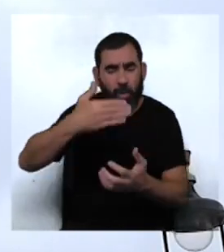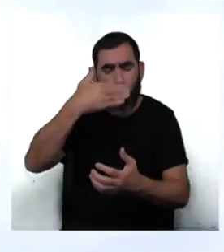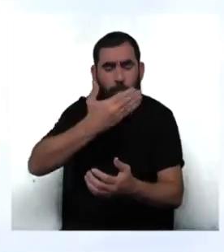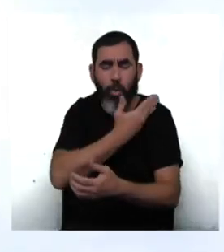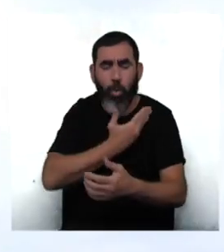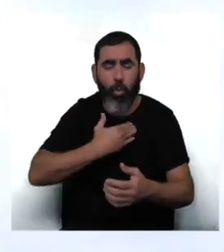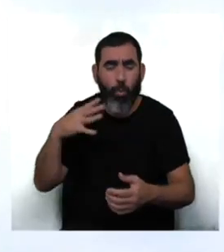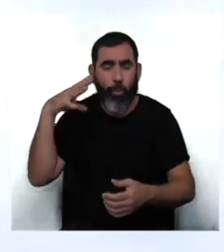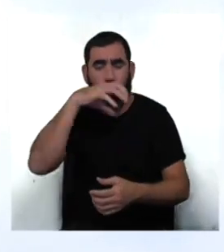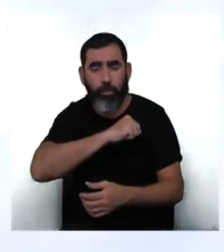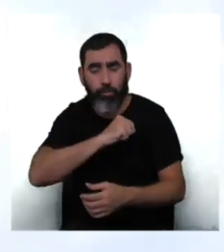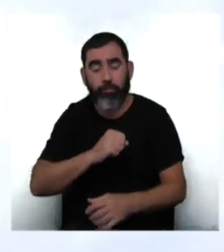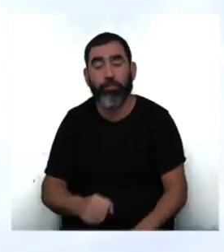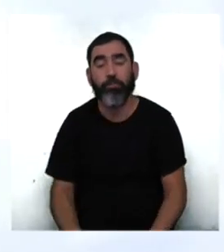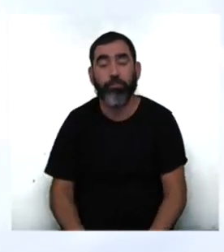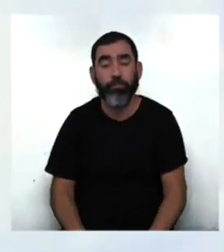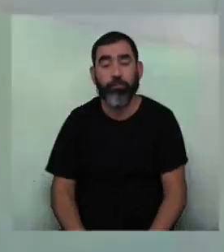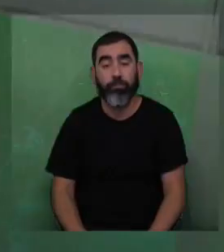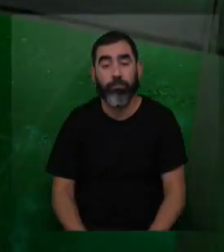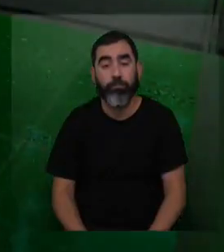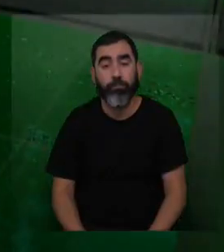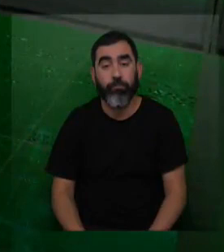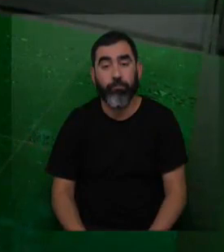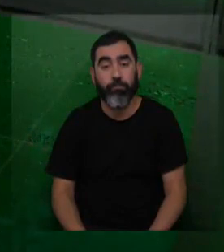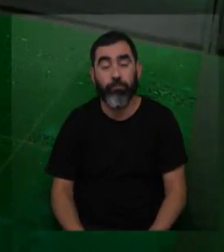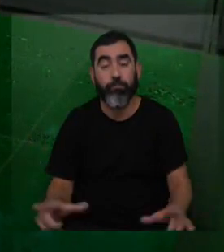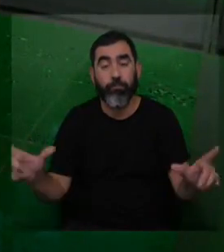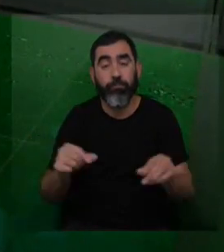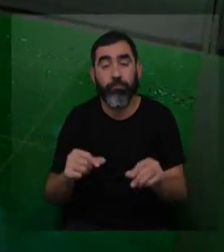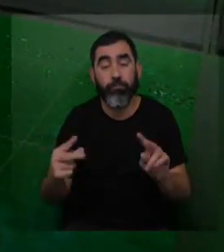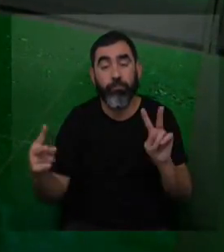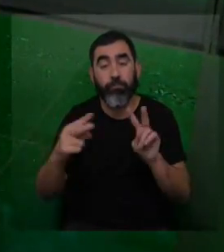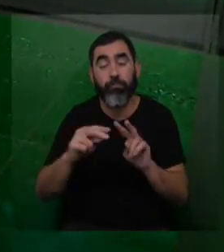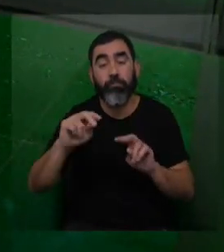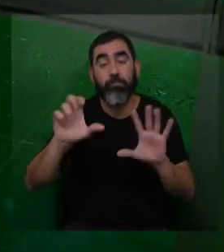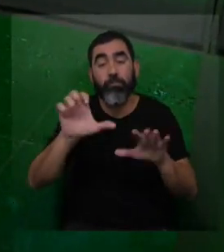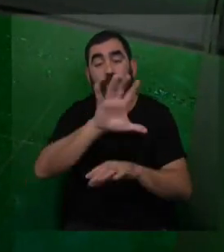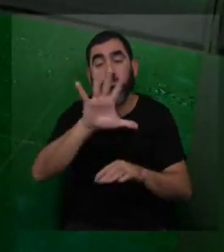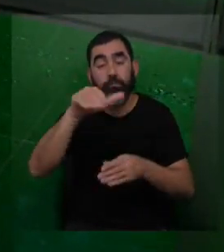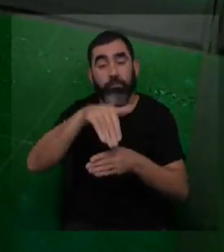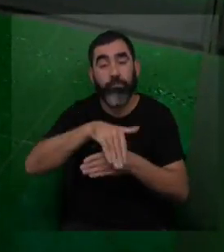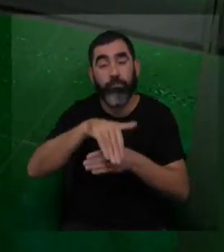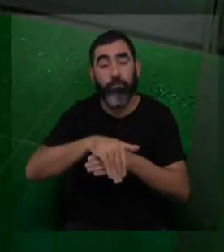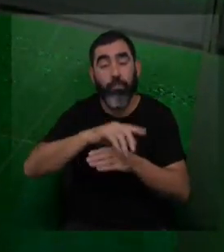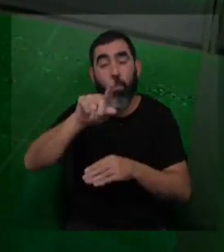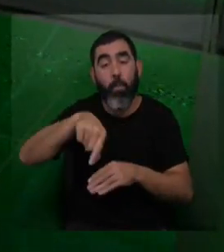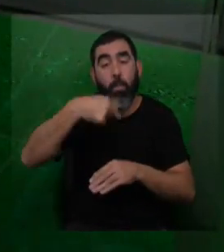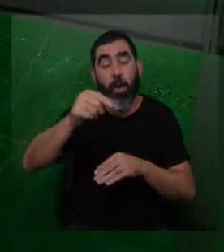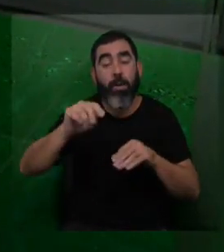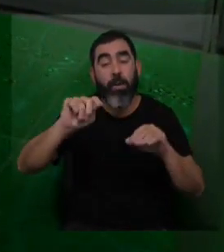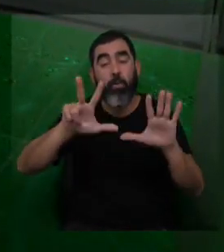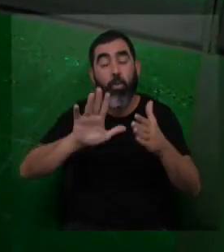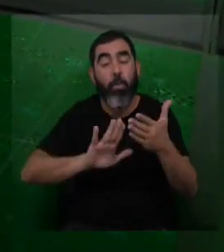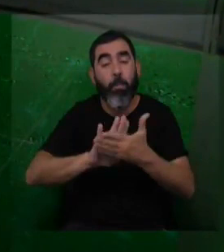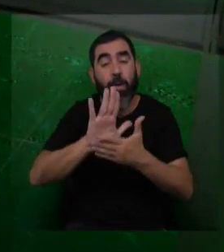gobiernos conservadores, según dijo. Nos vamos, volvemos a las 18:55 con la edición central de MBD